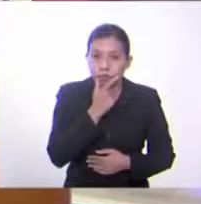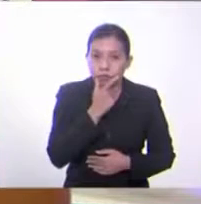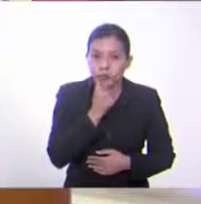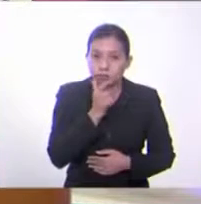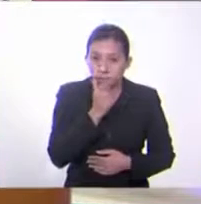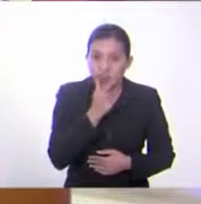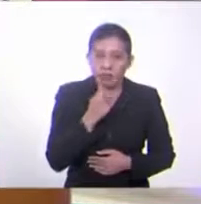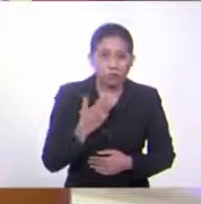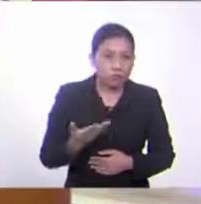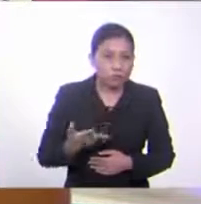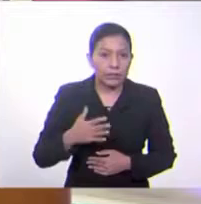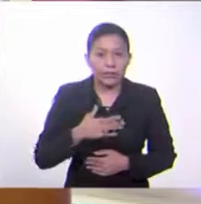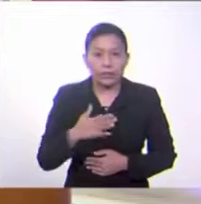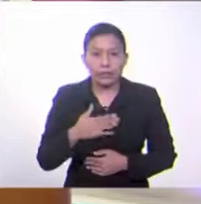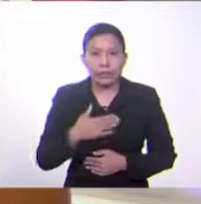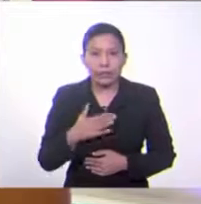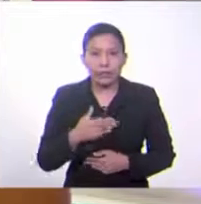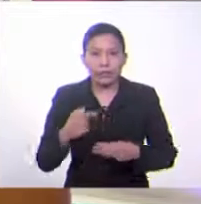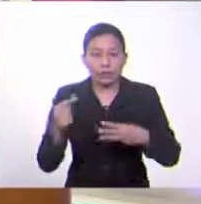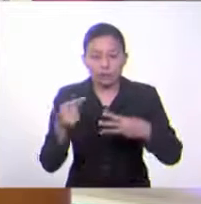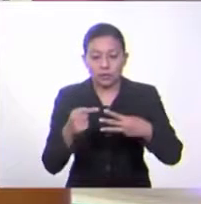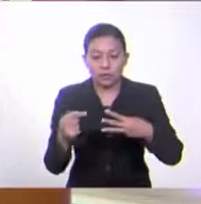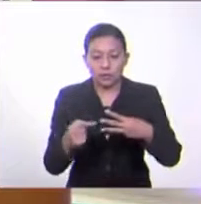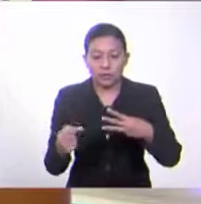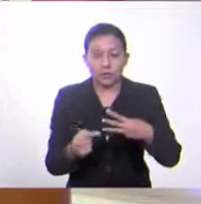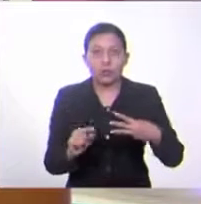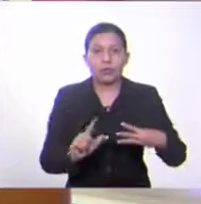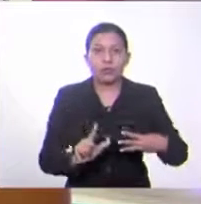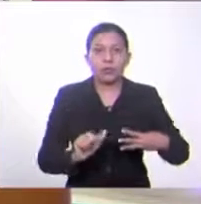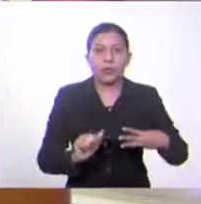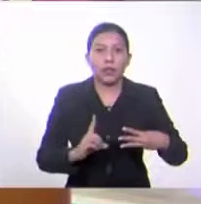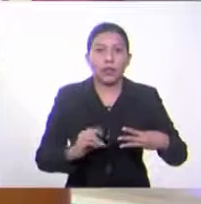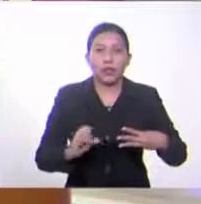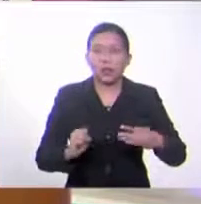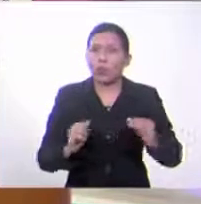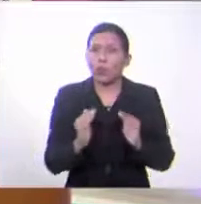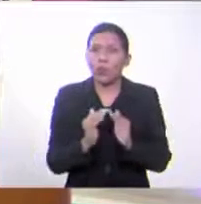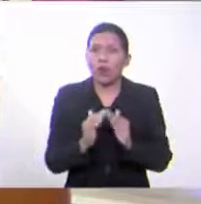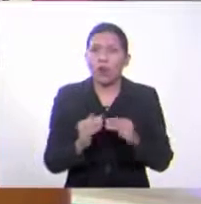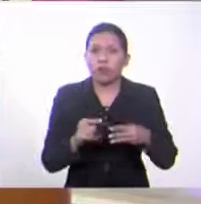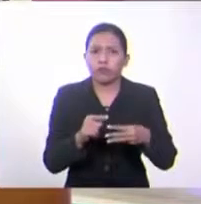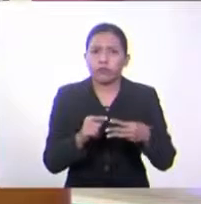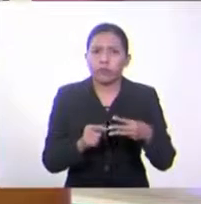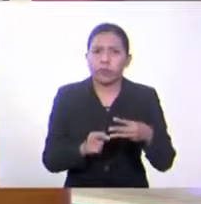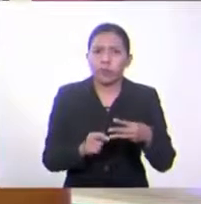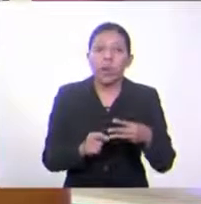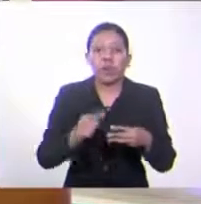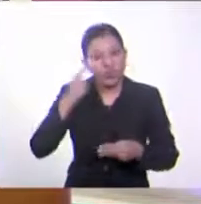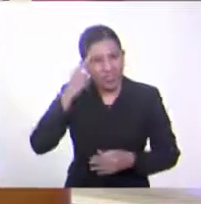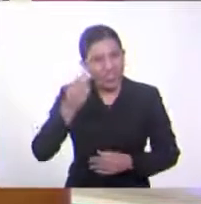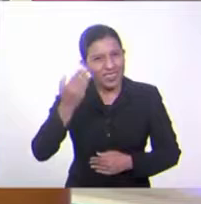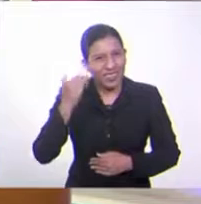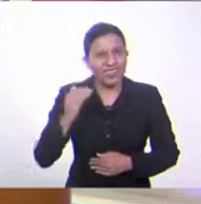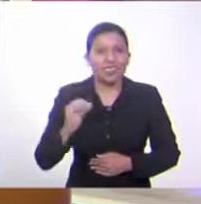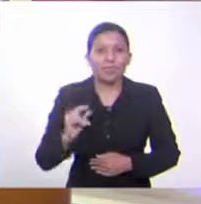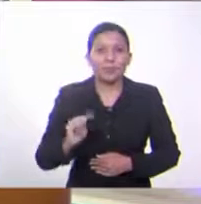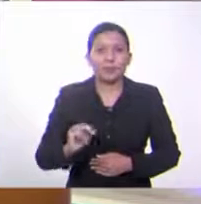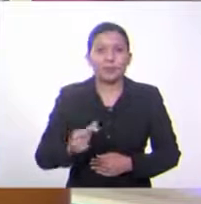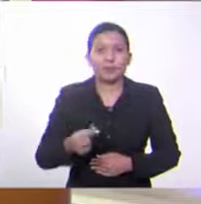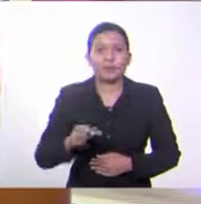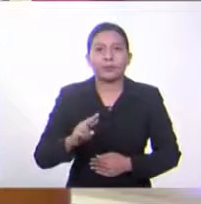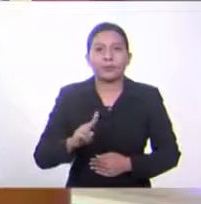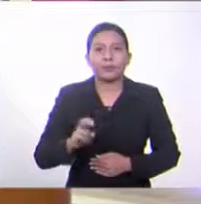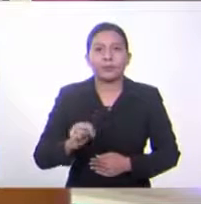Tenemos 3 lados iguales. Entonces el criterio de congruencia que podemos utilizar es